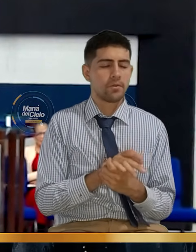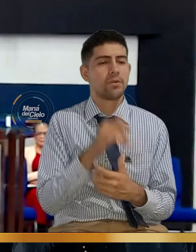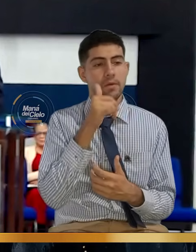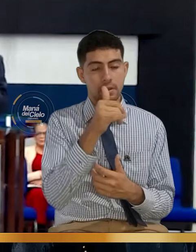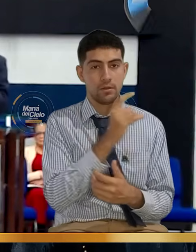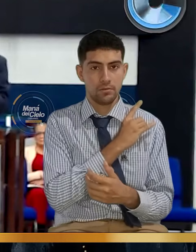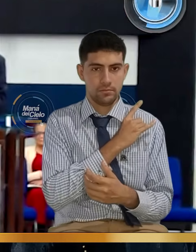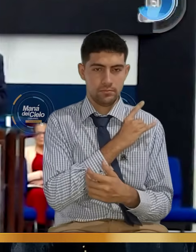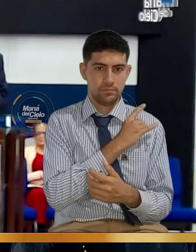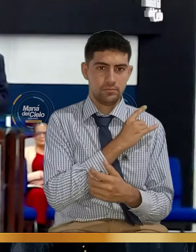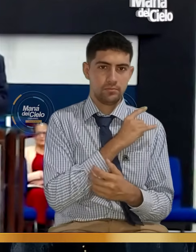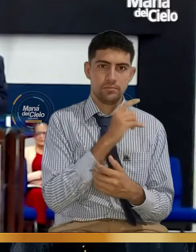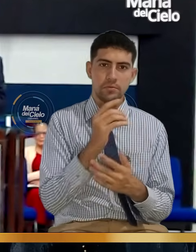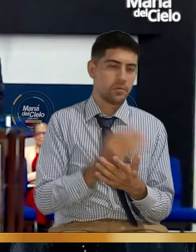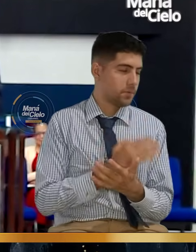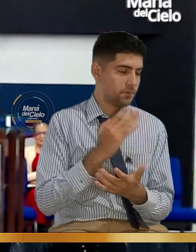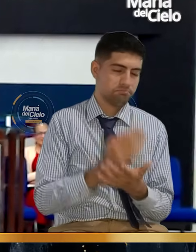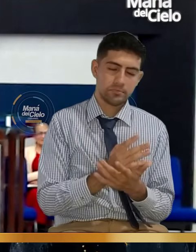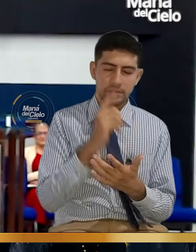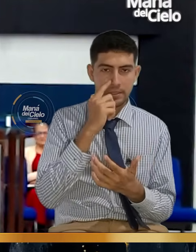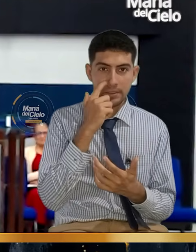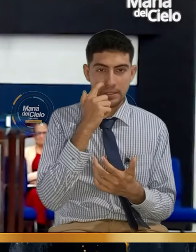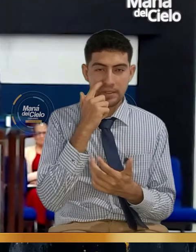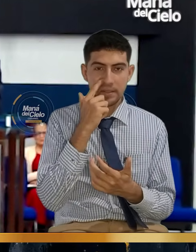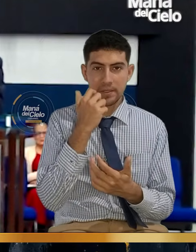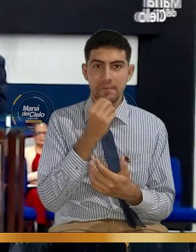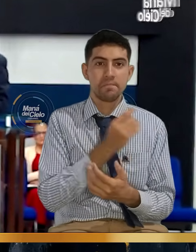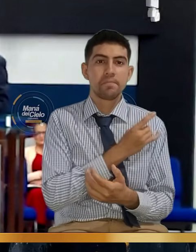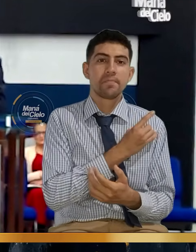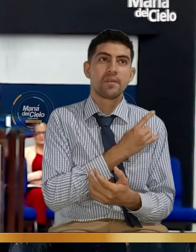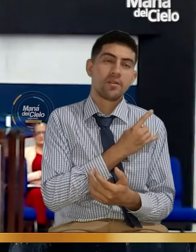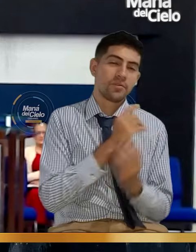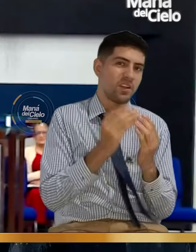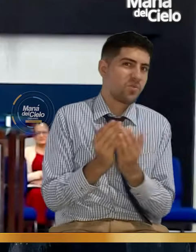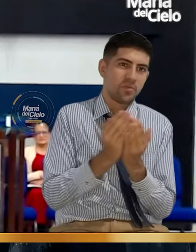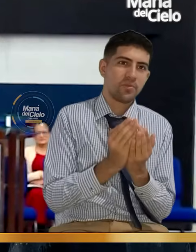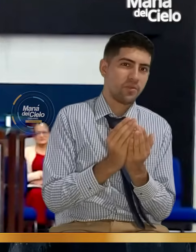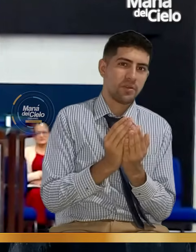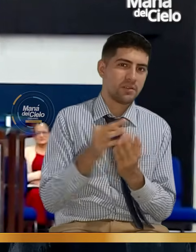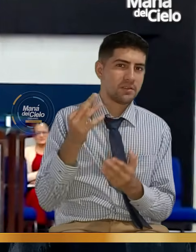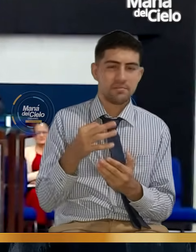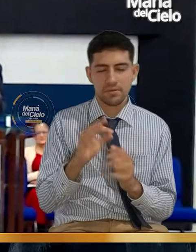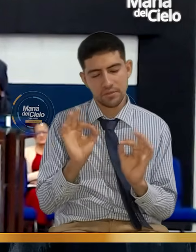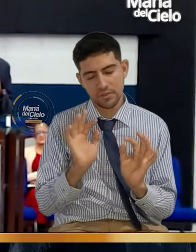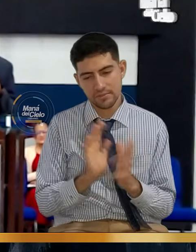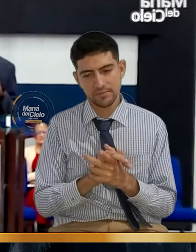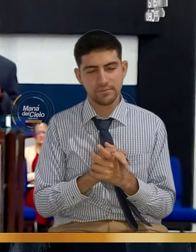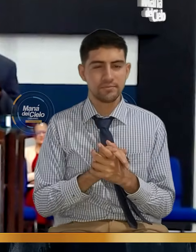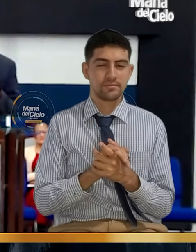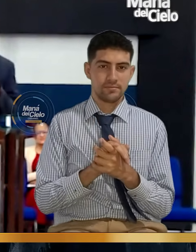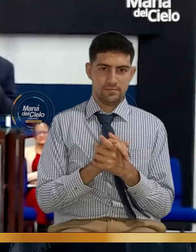hecho una explosión. Que así se hizo la tierra, hay una explosión. Y estábamos como en un